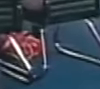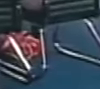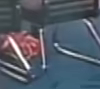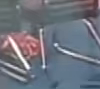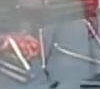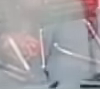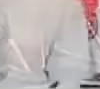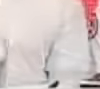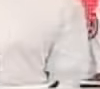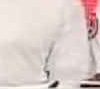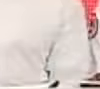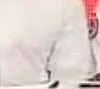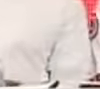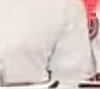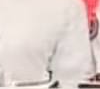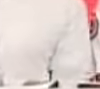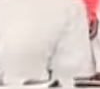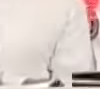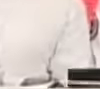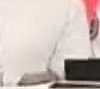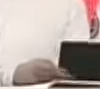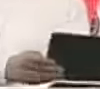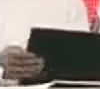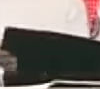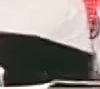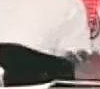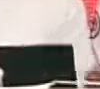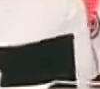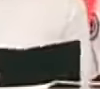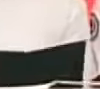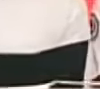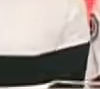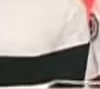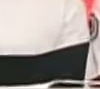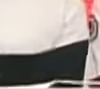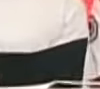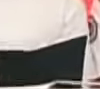global, de nuestra América y del sur global,